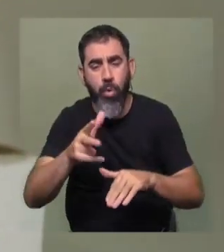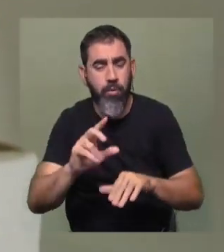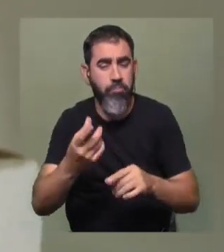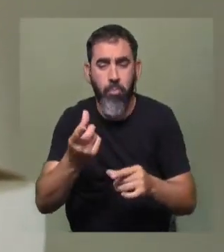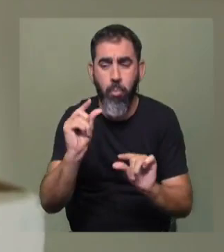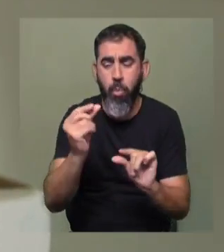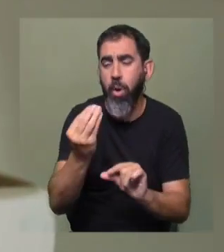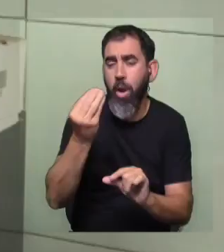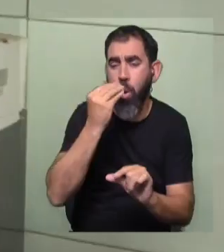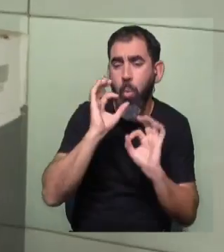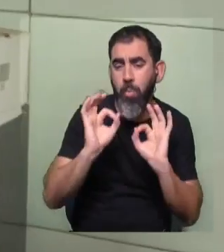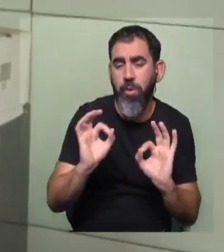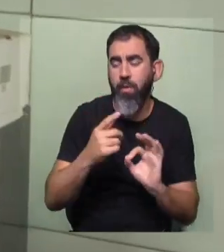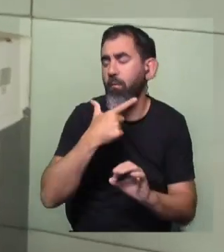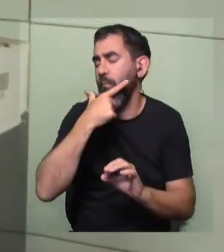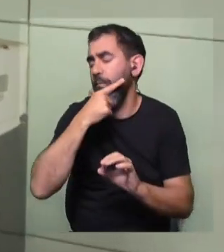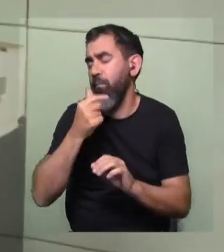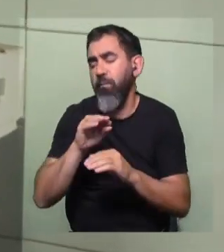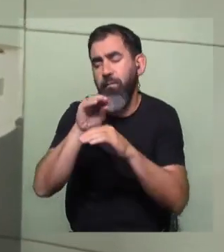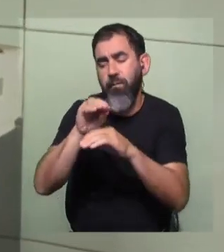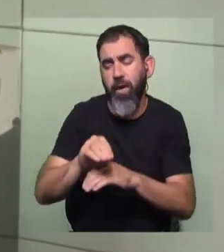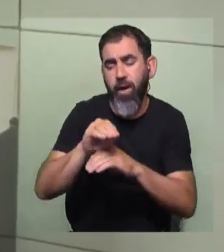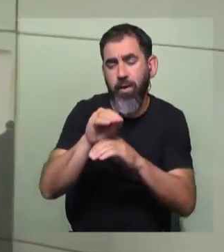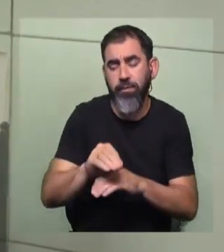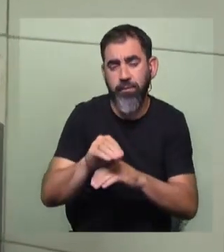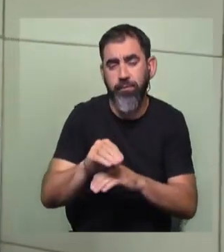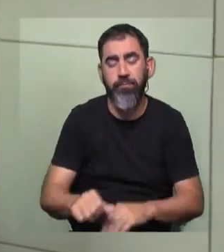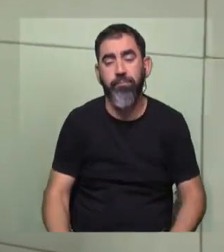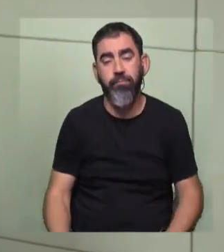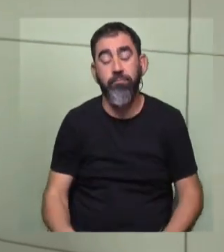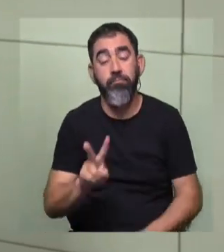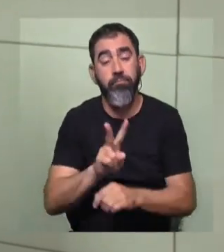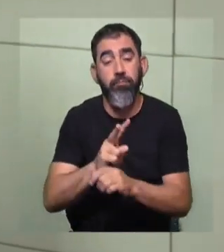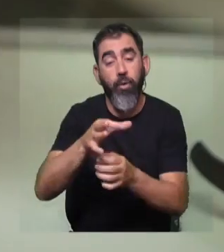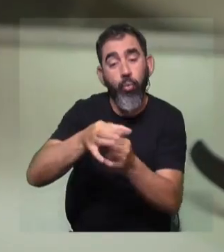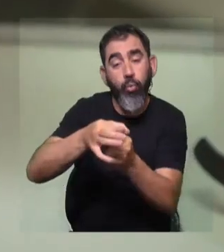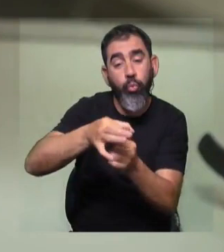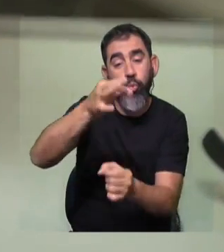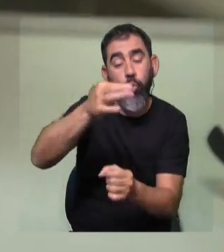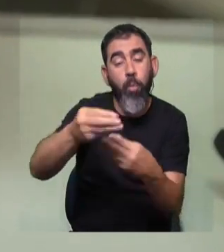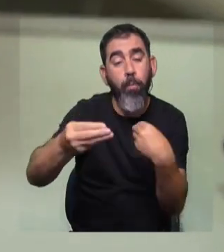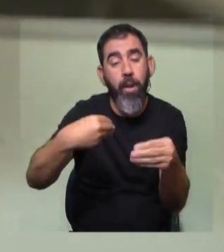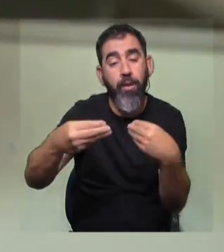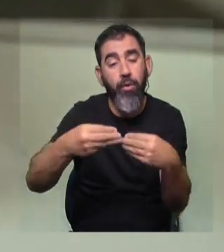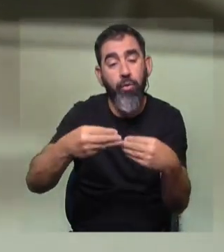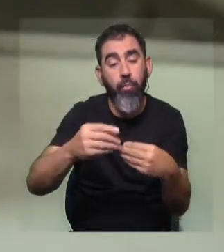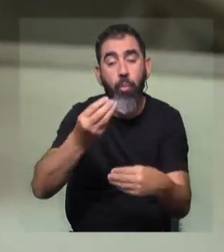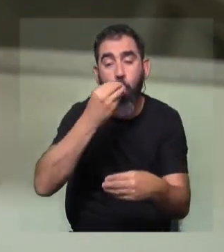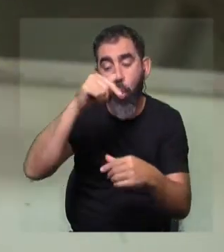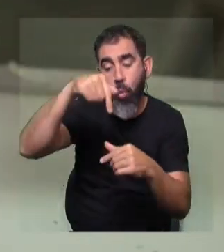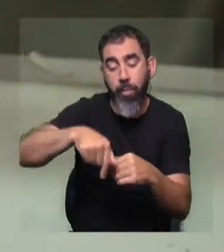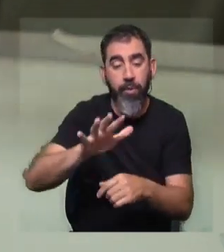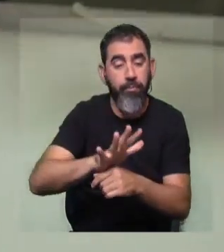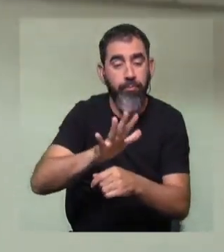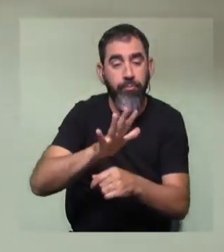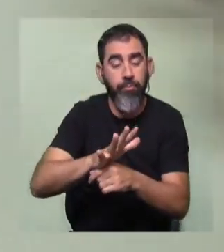comida, es muy fácil de mantener. Nosotros las conservamos en unos tubitos de plástico con un fondo de comida que es como una especie